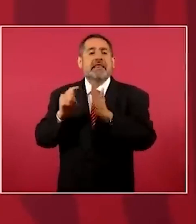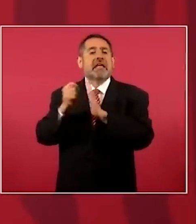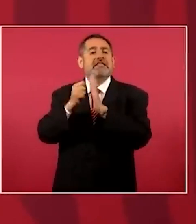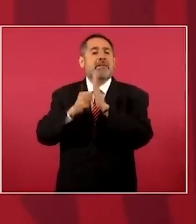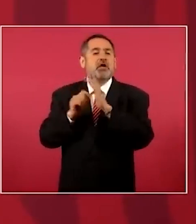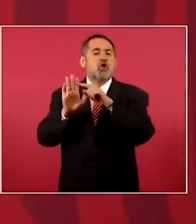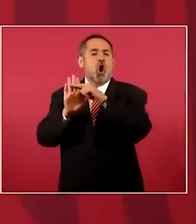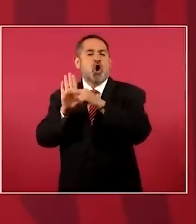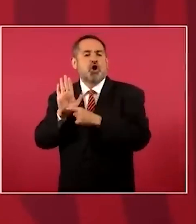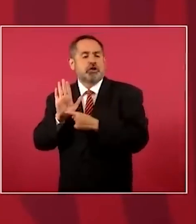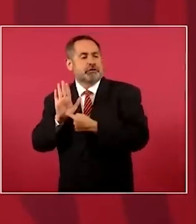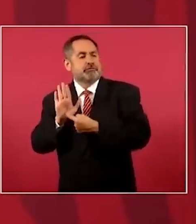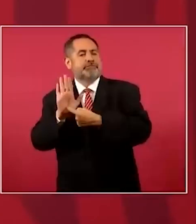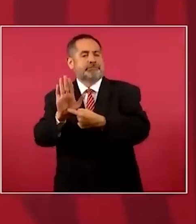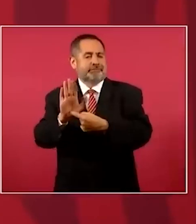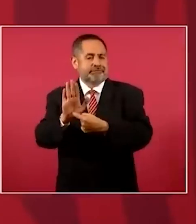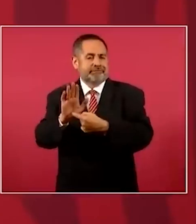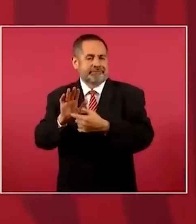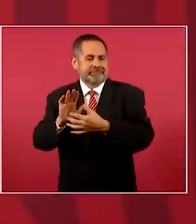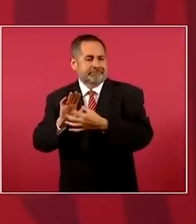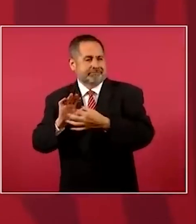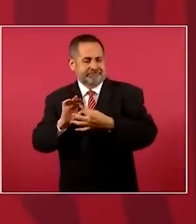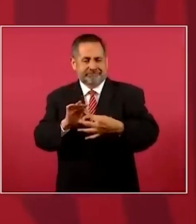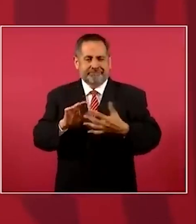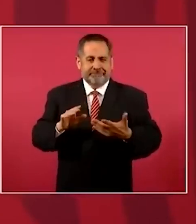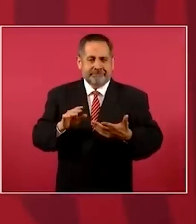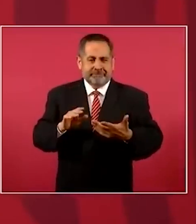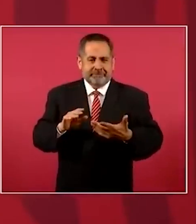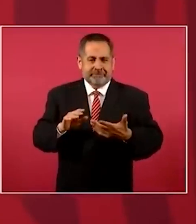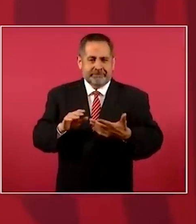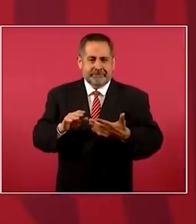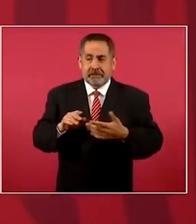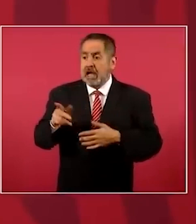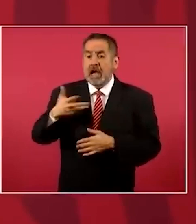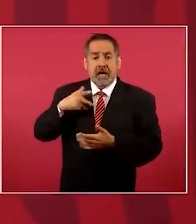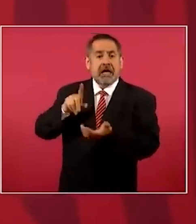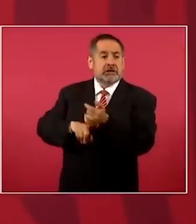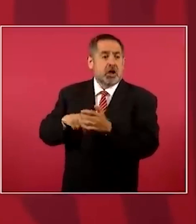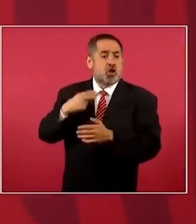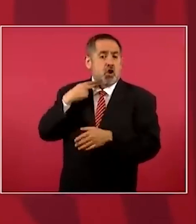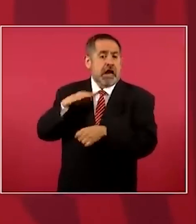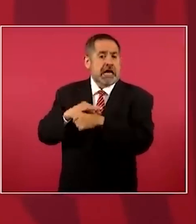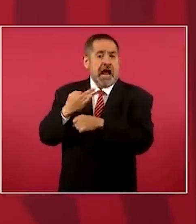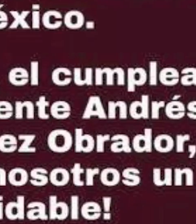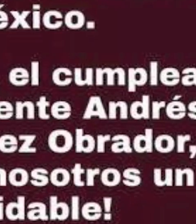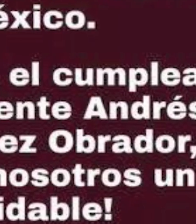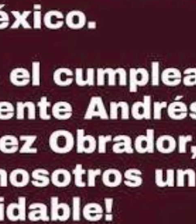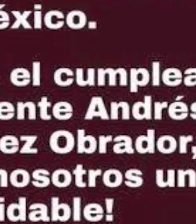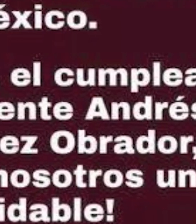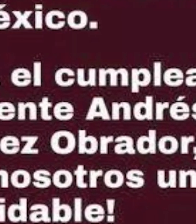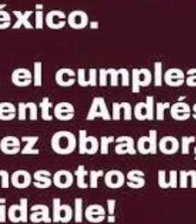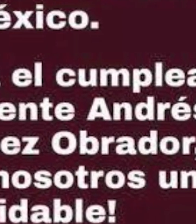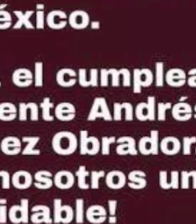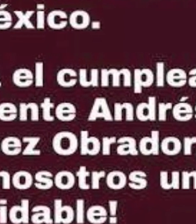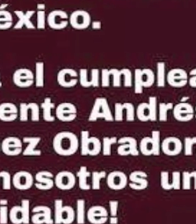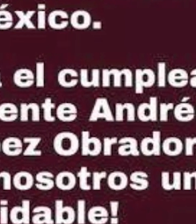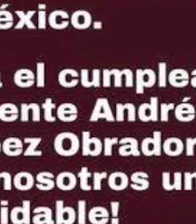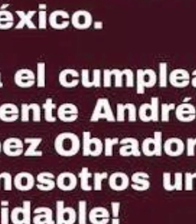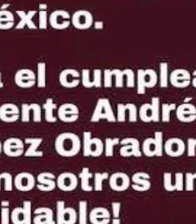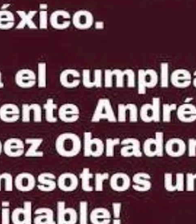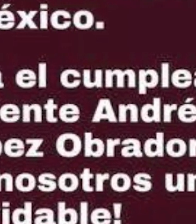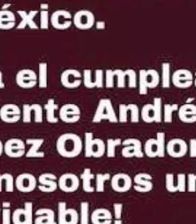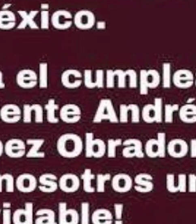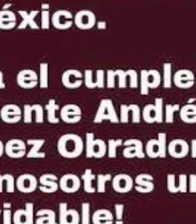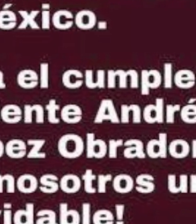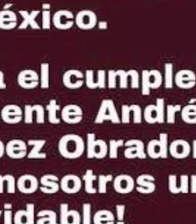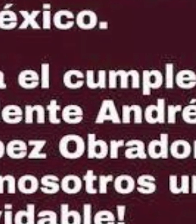que en el festejo de los 69 años del presidente se tiene contemplada la participación artística del cantautor Raúl martel por su